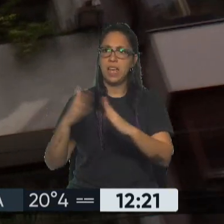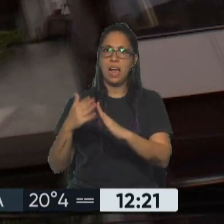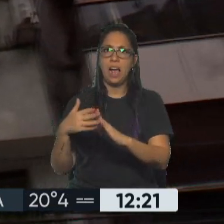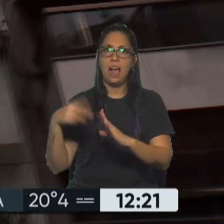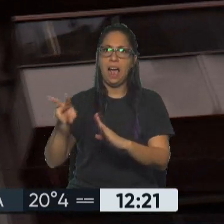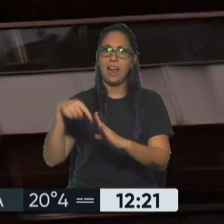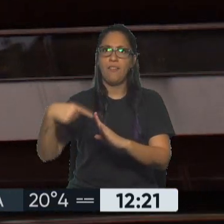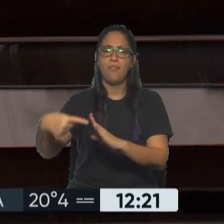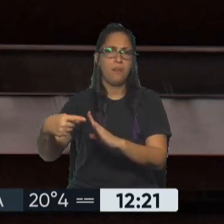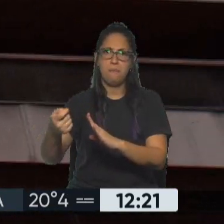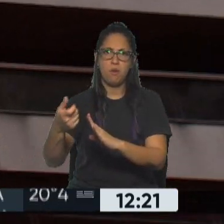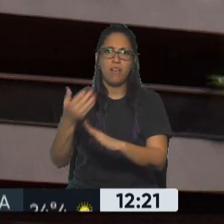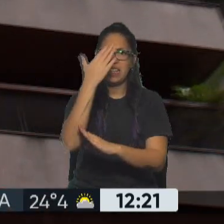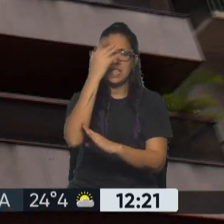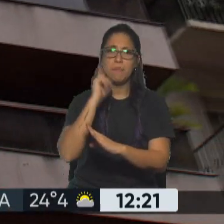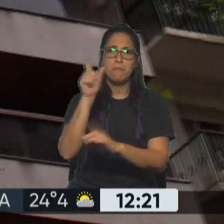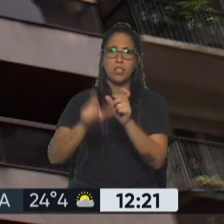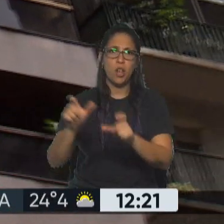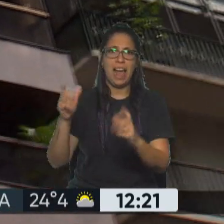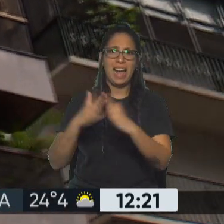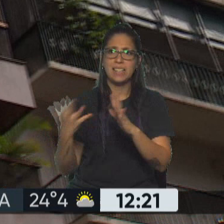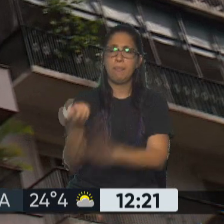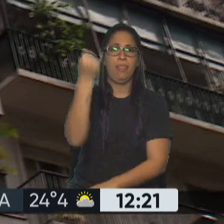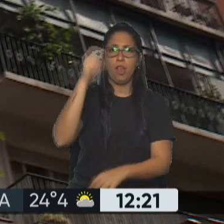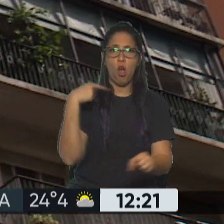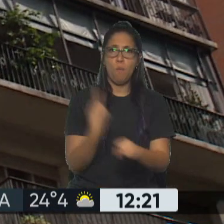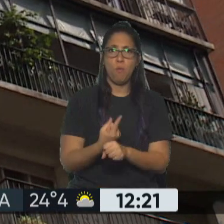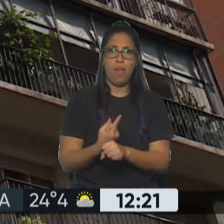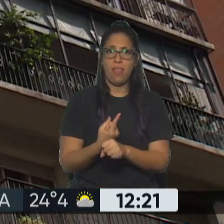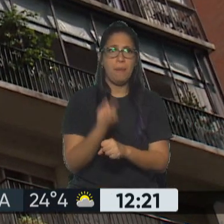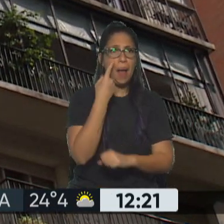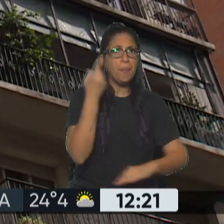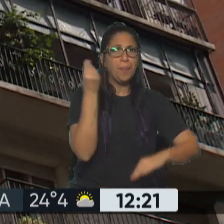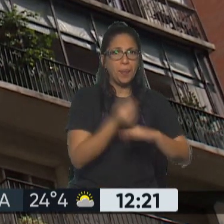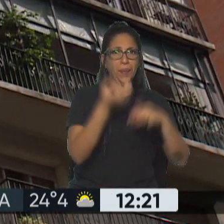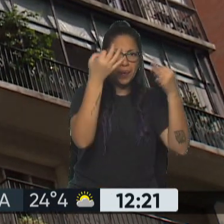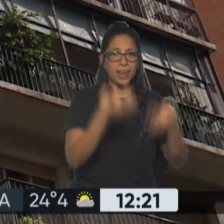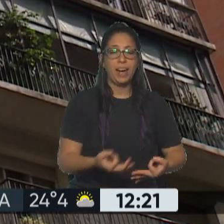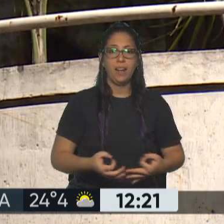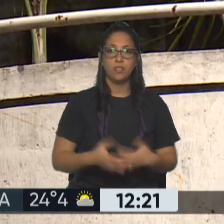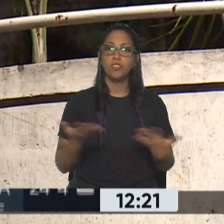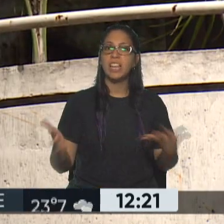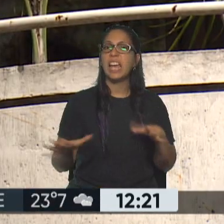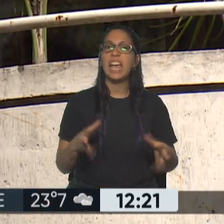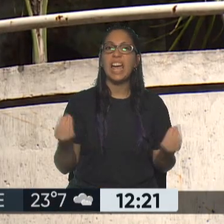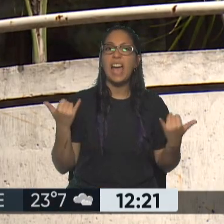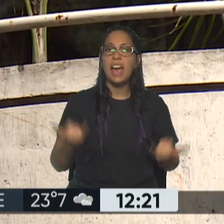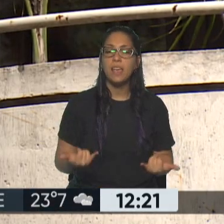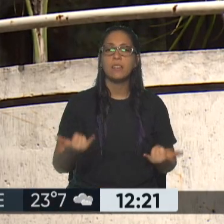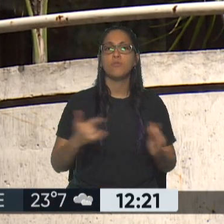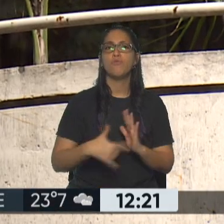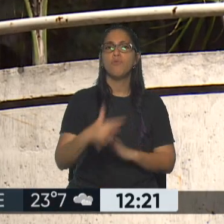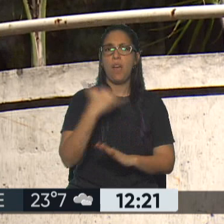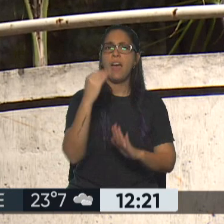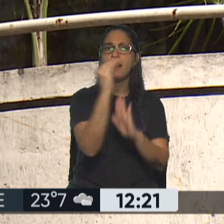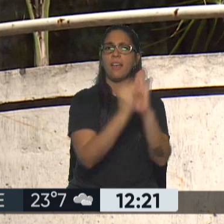regular es decir son 15.000 personas que no pueden conseguir una vivienda para para poder vivir justamente qué es lo que hay hoy en la ciudad de Buenos Aires hay